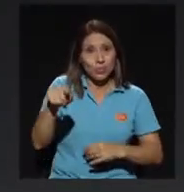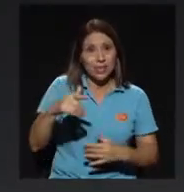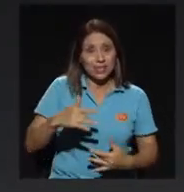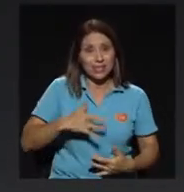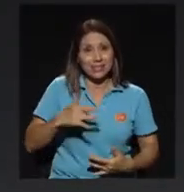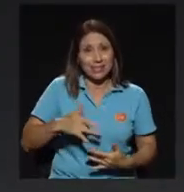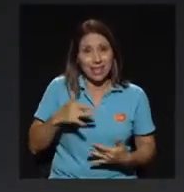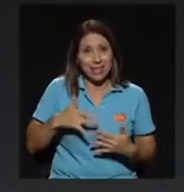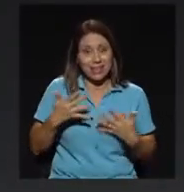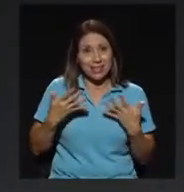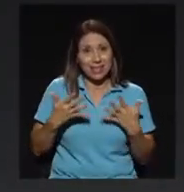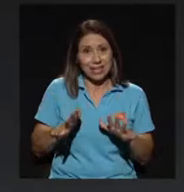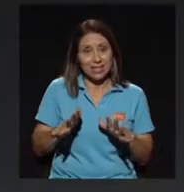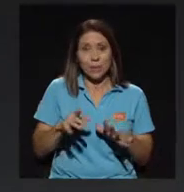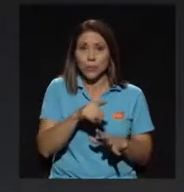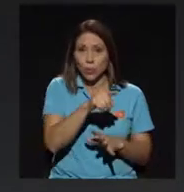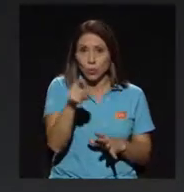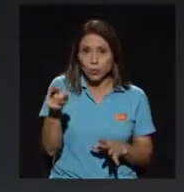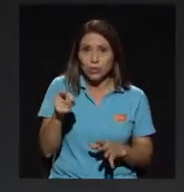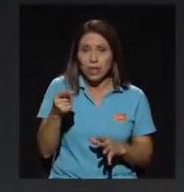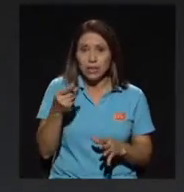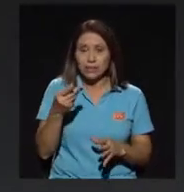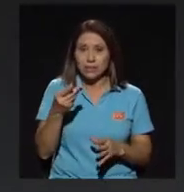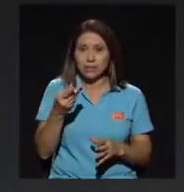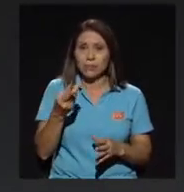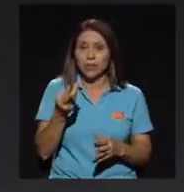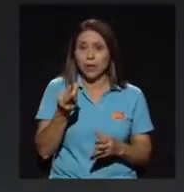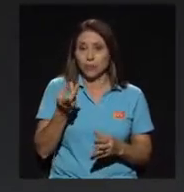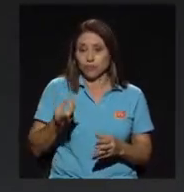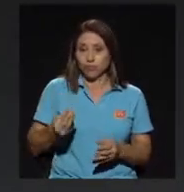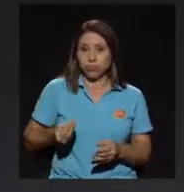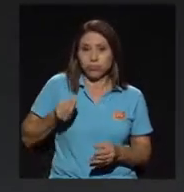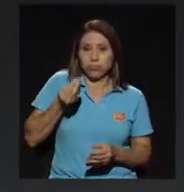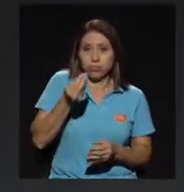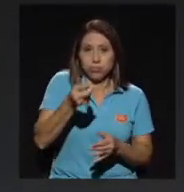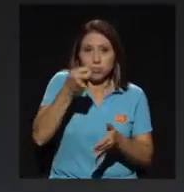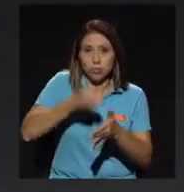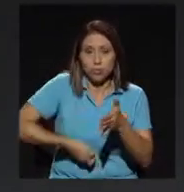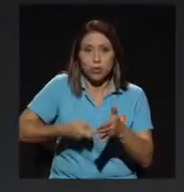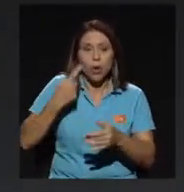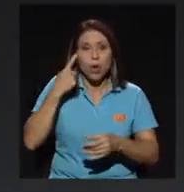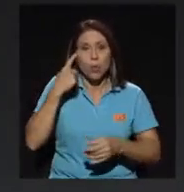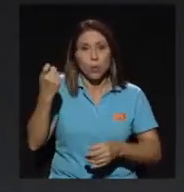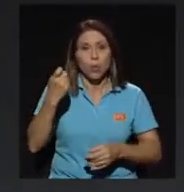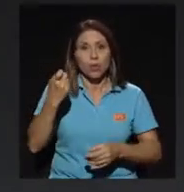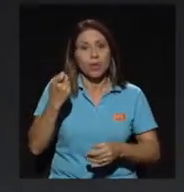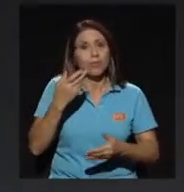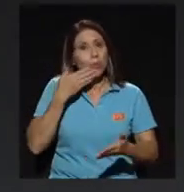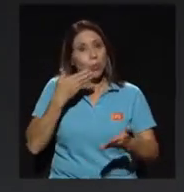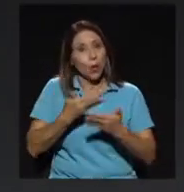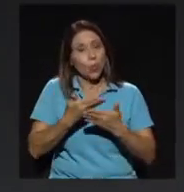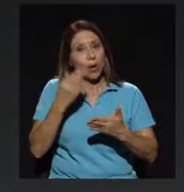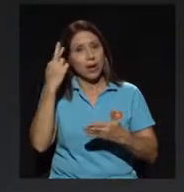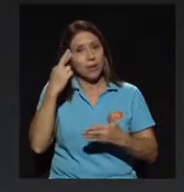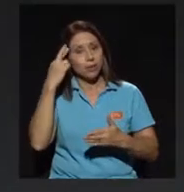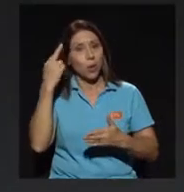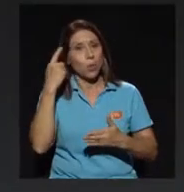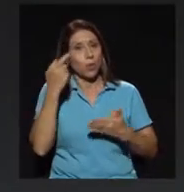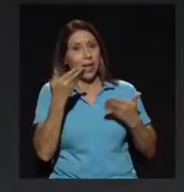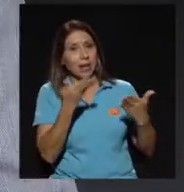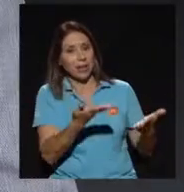Y en este caso, con una buena razón, porque tenemos el privilegio de volver a tener con nosotros a la